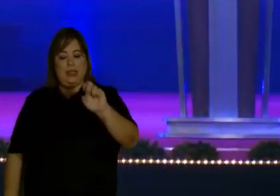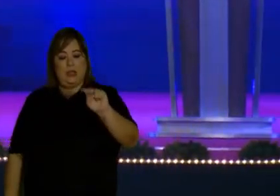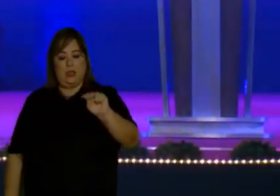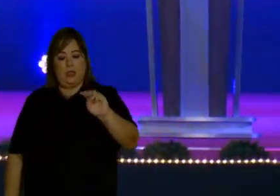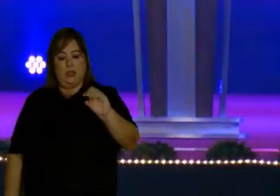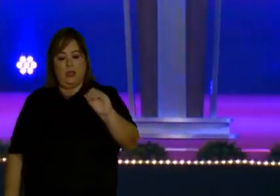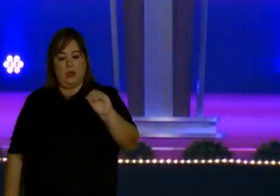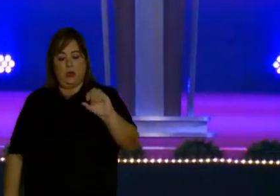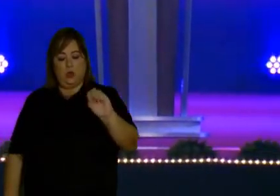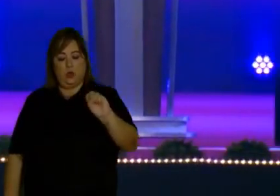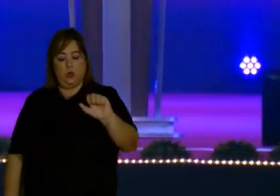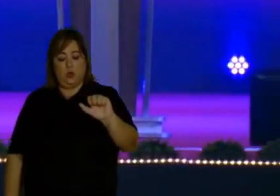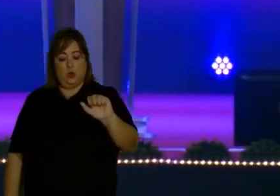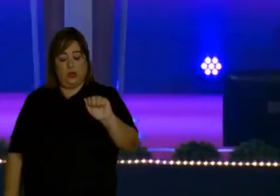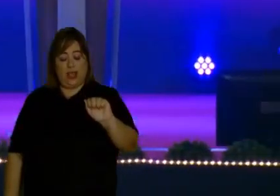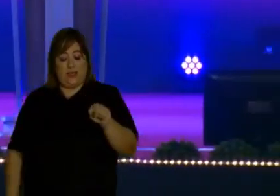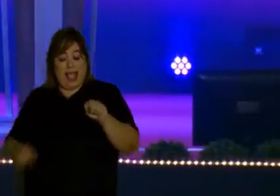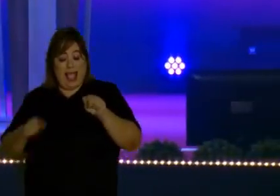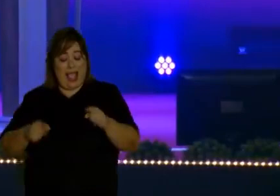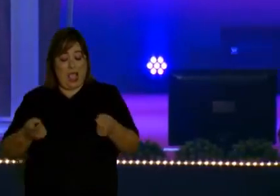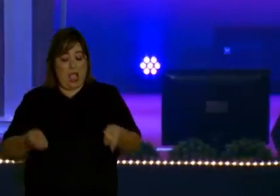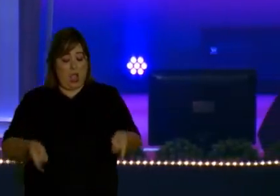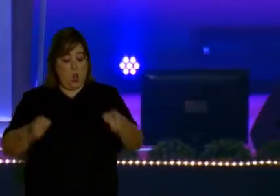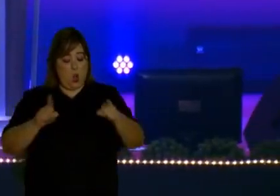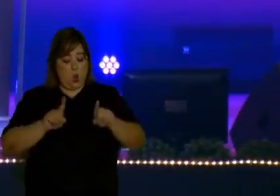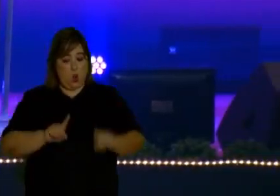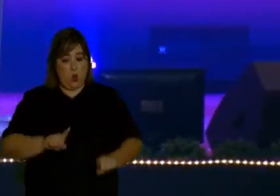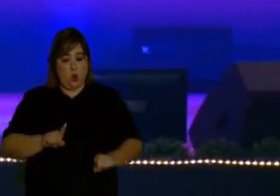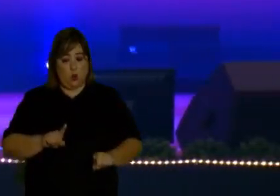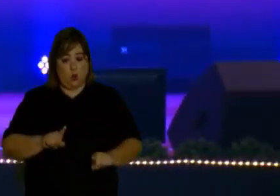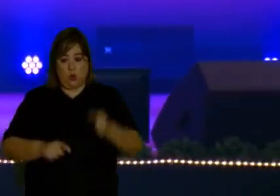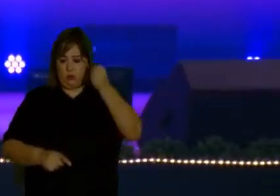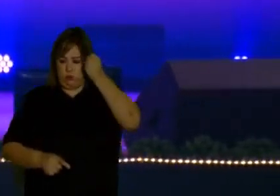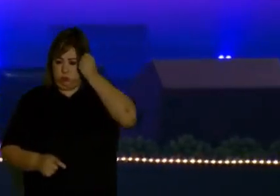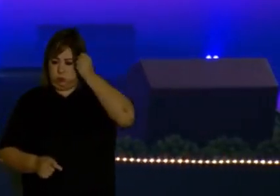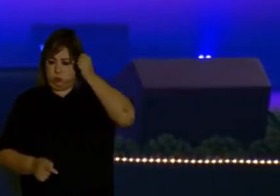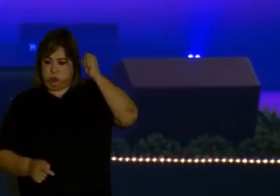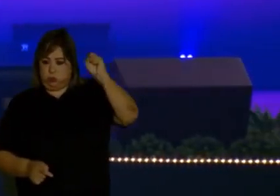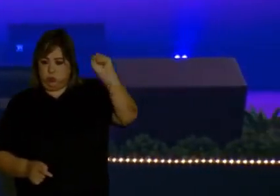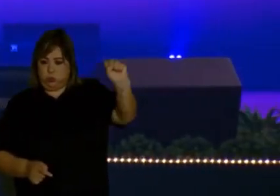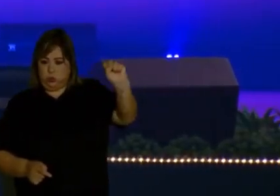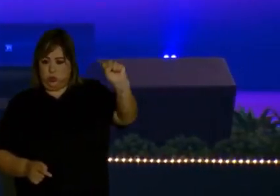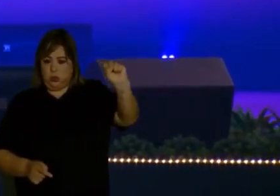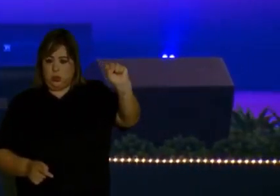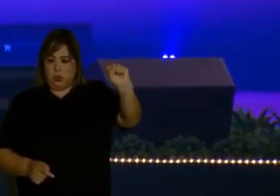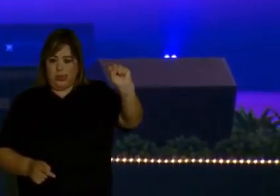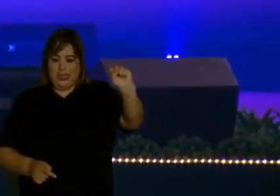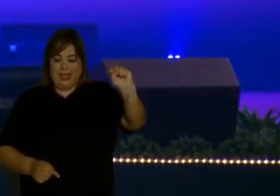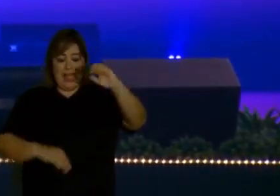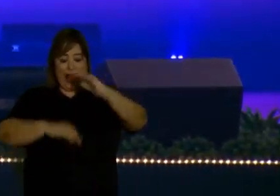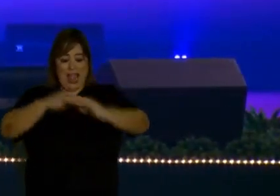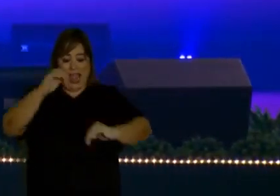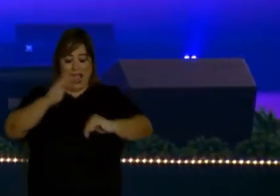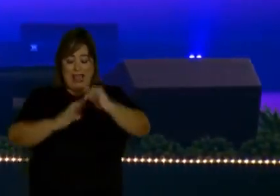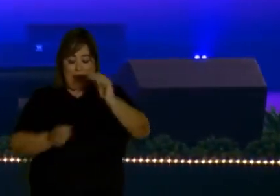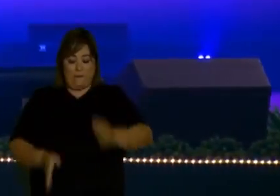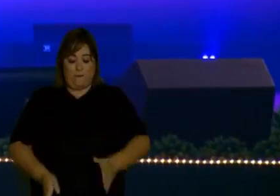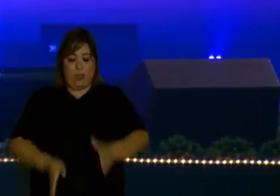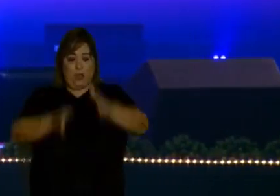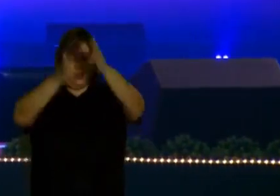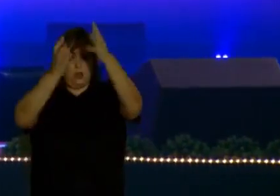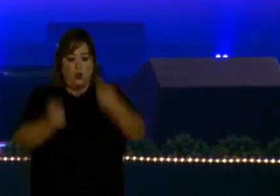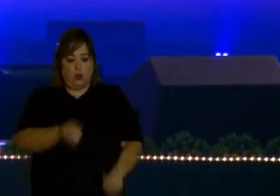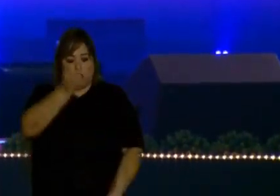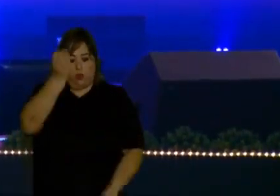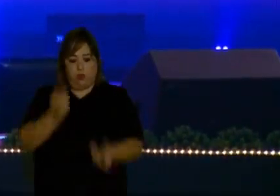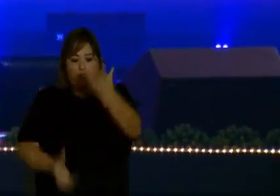hubo unos atentados, una revolución prácticamente, quemaron 50 edificios y su iglesia estaba en un área,